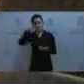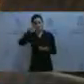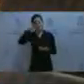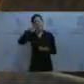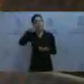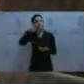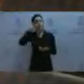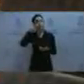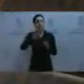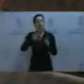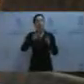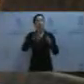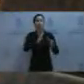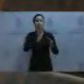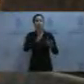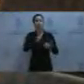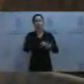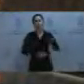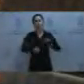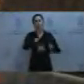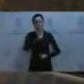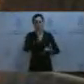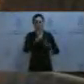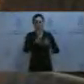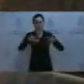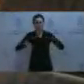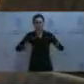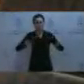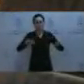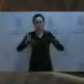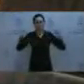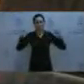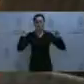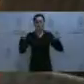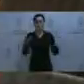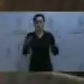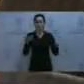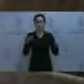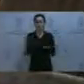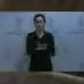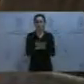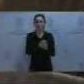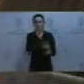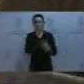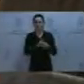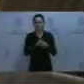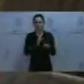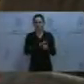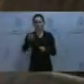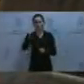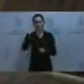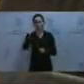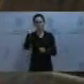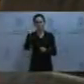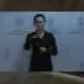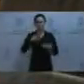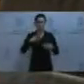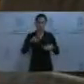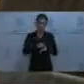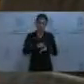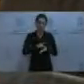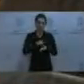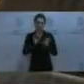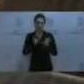la amplitud de esta cuestión. Todo lo que tiene que ver con el ámbito sanitario, y según